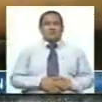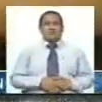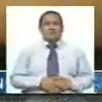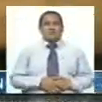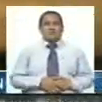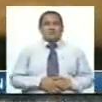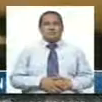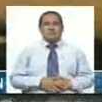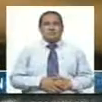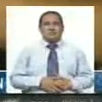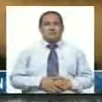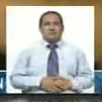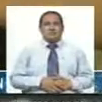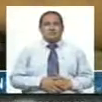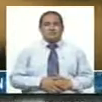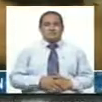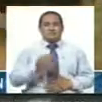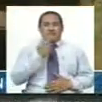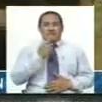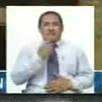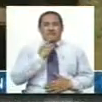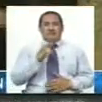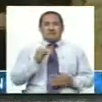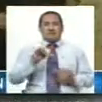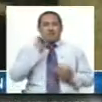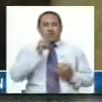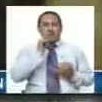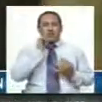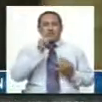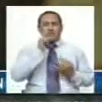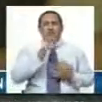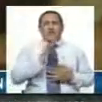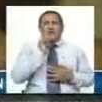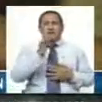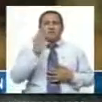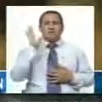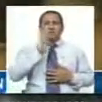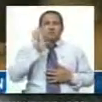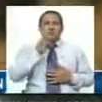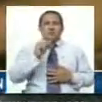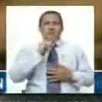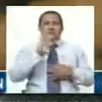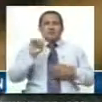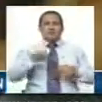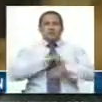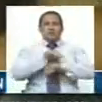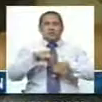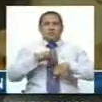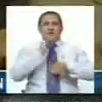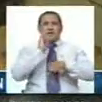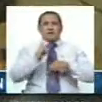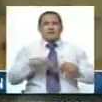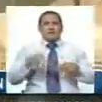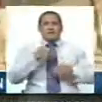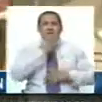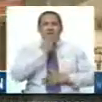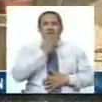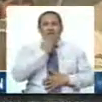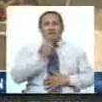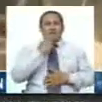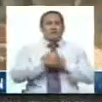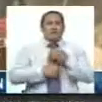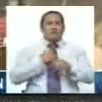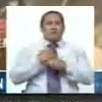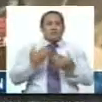¿no? Esto es. ¿Y esto de todos los días? Todos los días, las 24 horas del día, Navidad, Año Nuevo. La